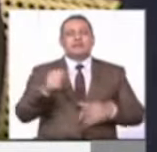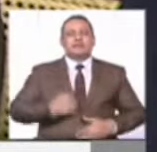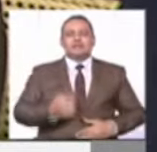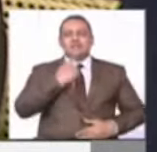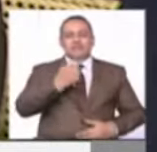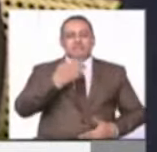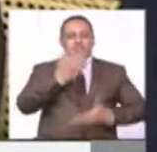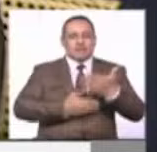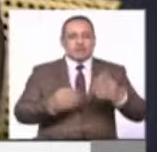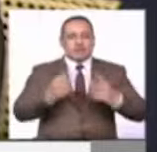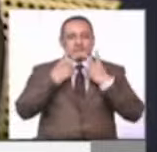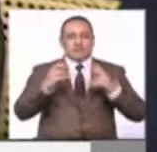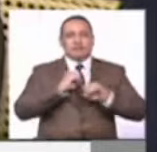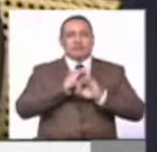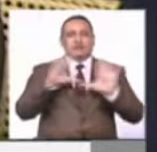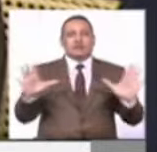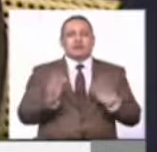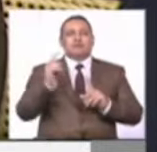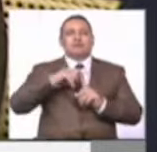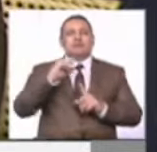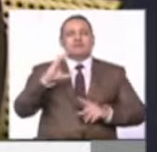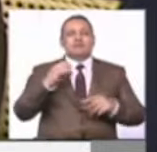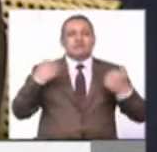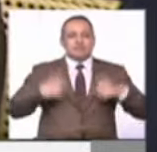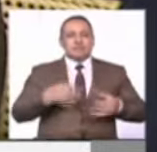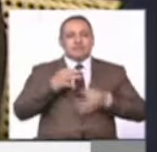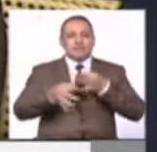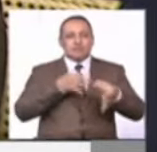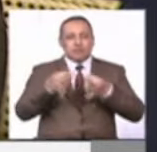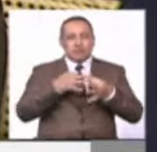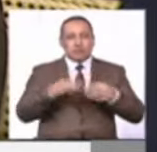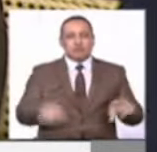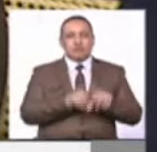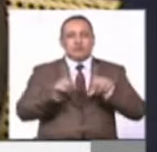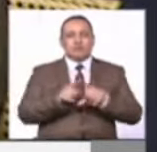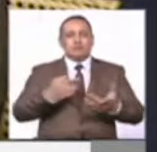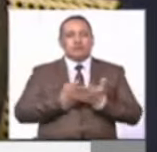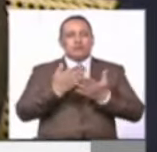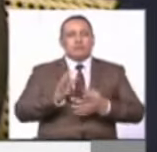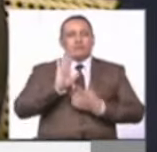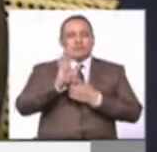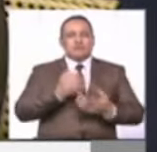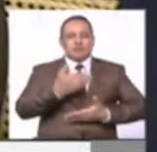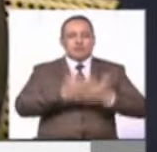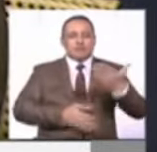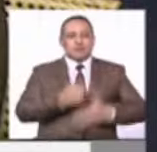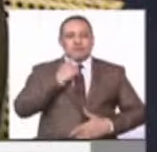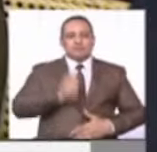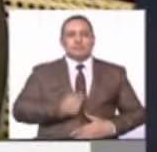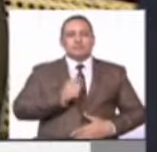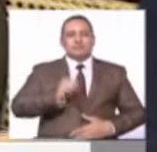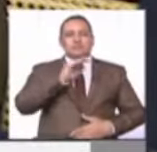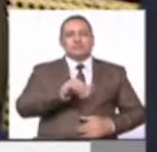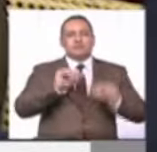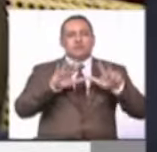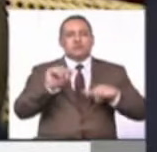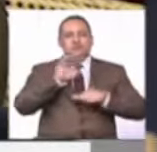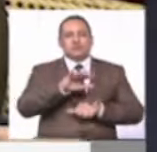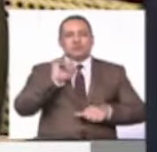textualmente lo que el tribunal constitucional dijo en la al dictar sentencia en el expediente 58